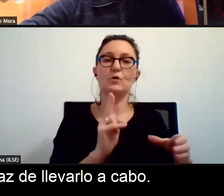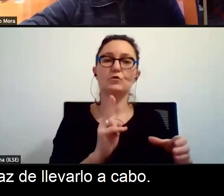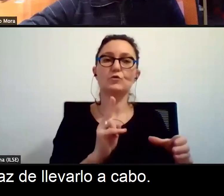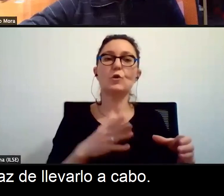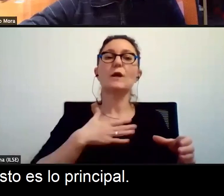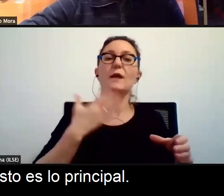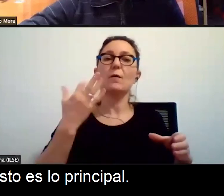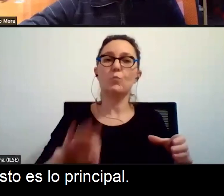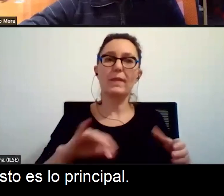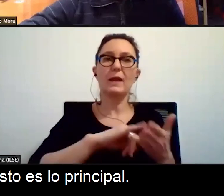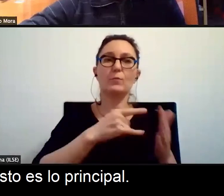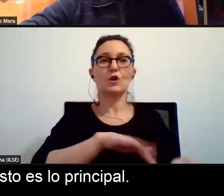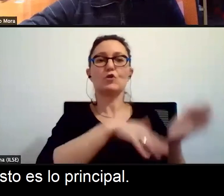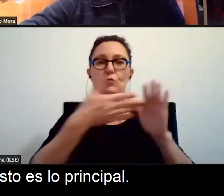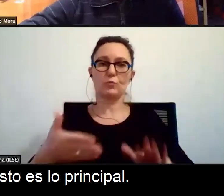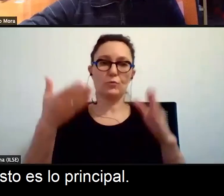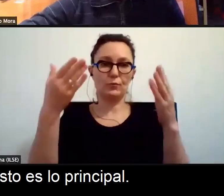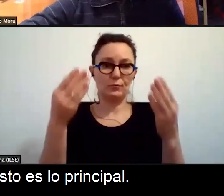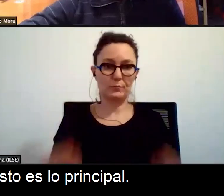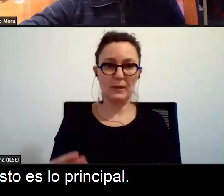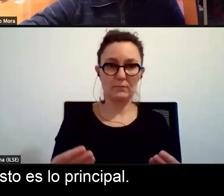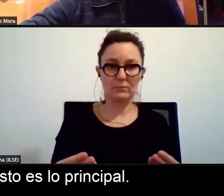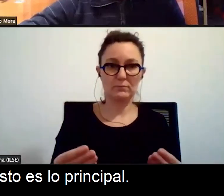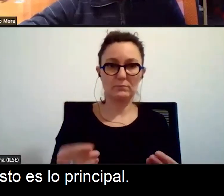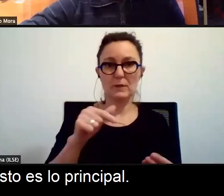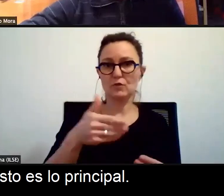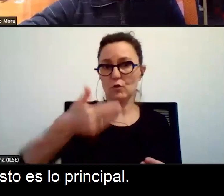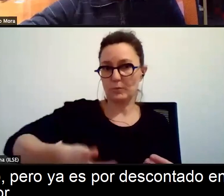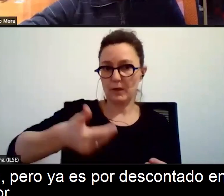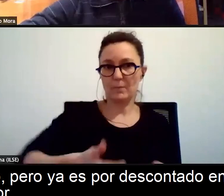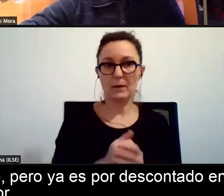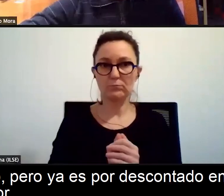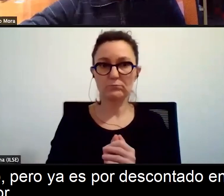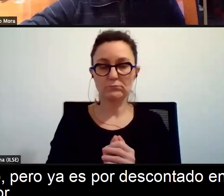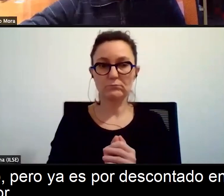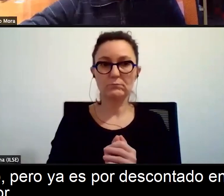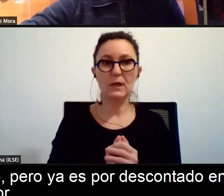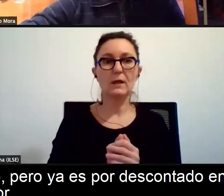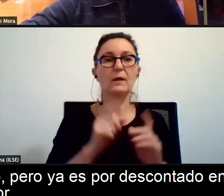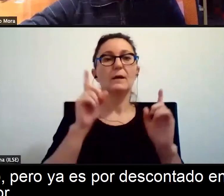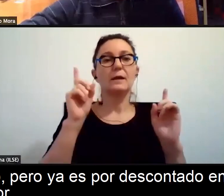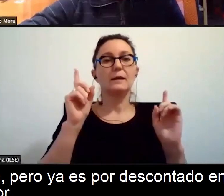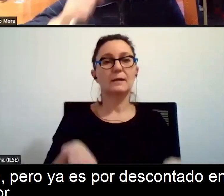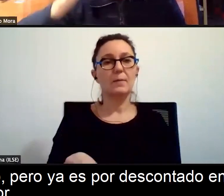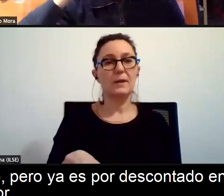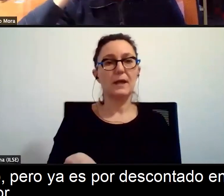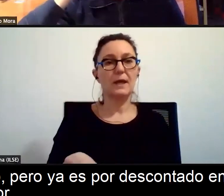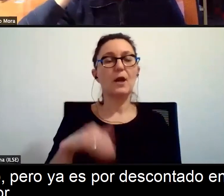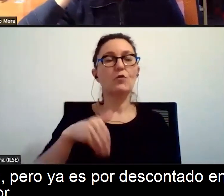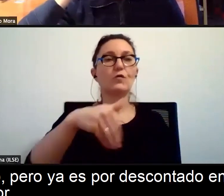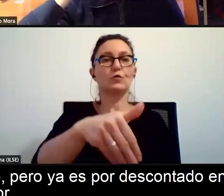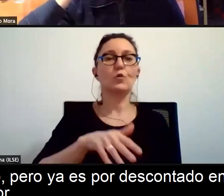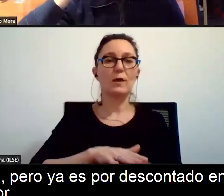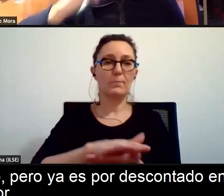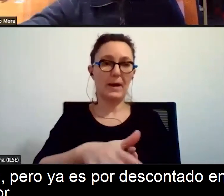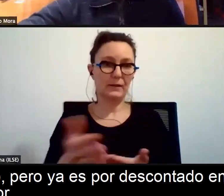llevarlo a cabo. Entonces, o sea, creo que esto es lo principal. O sea, también obviamente vemos el impacto, pero ya es por